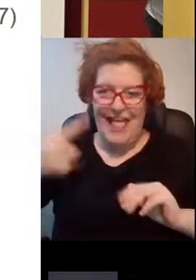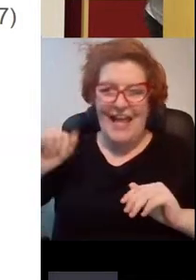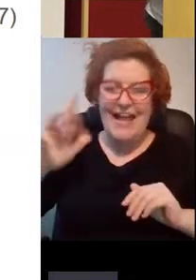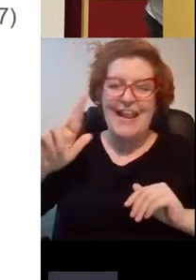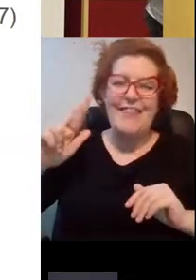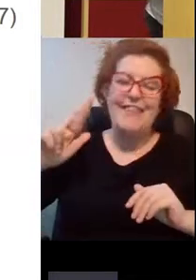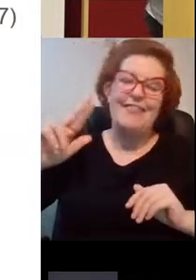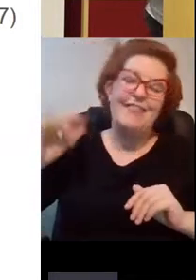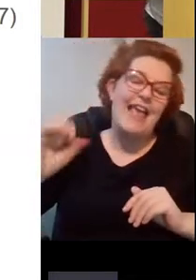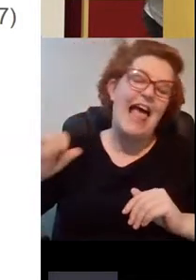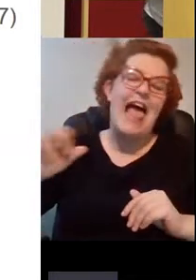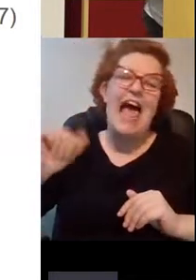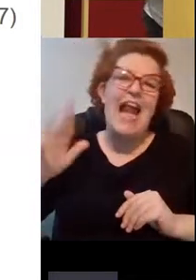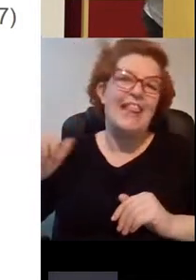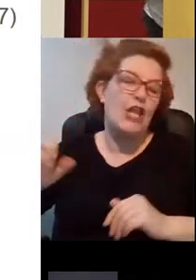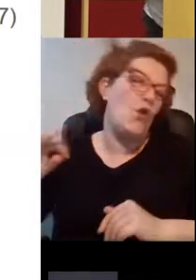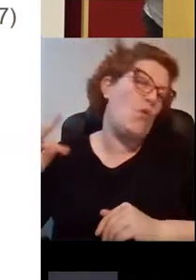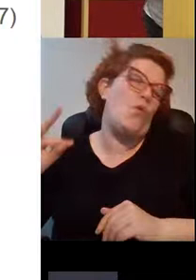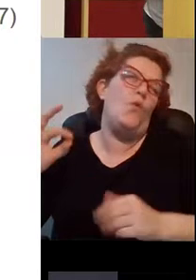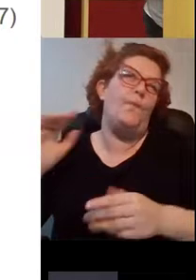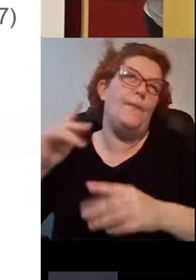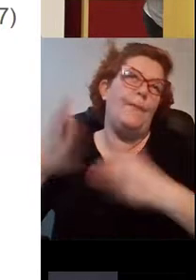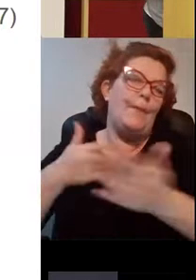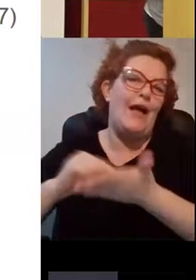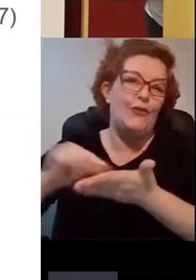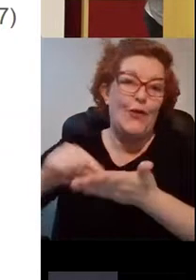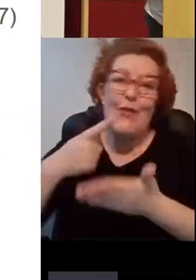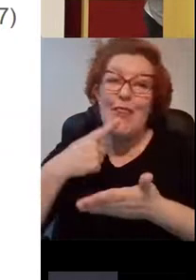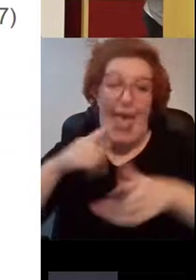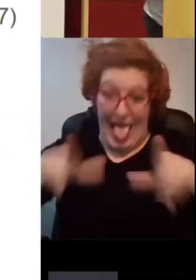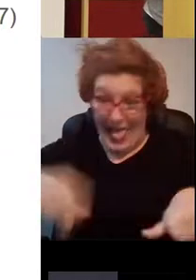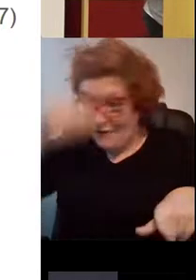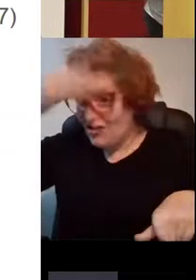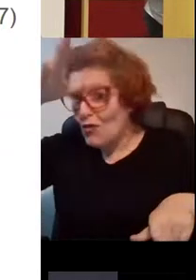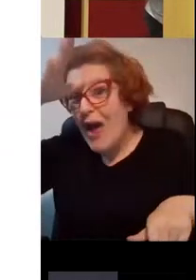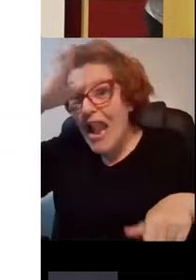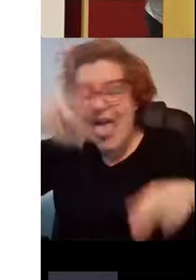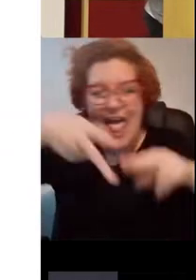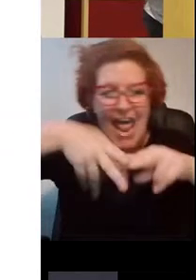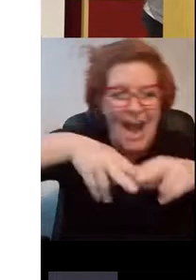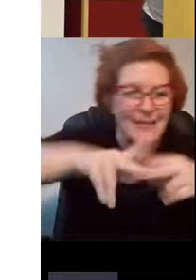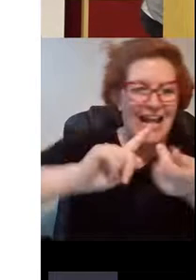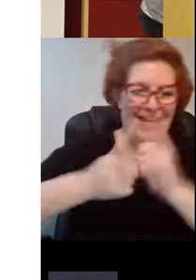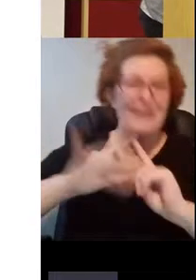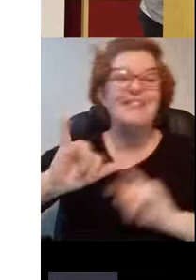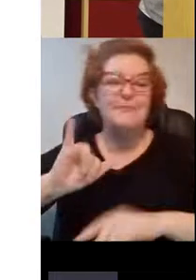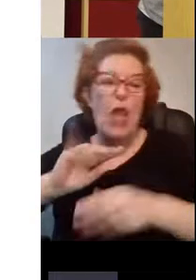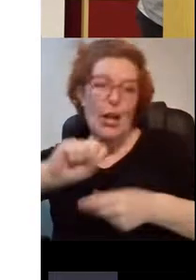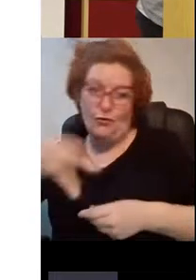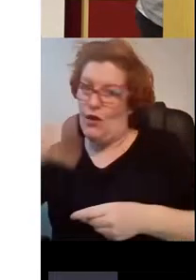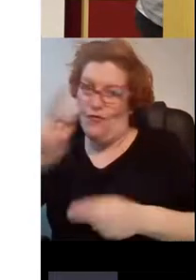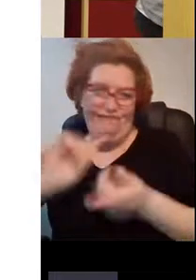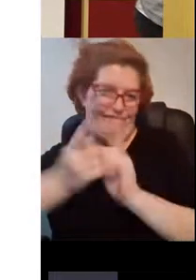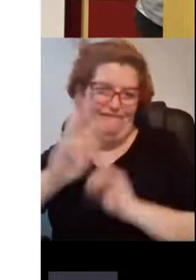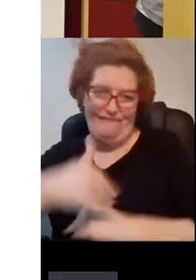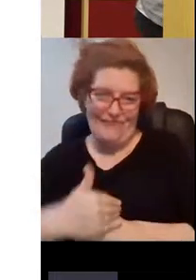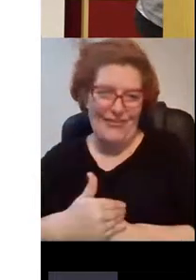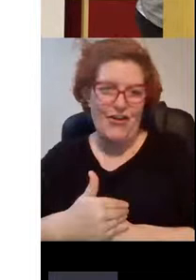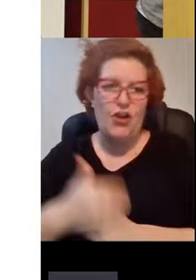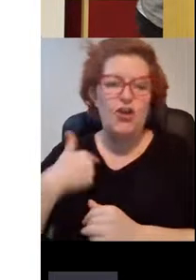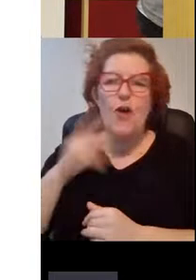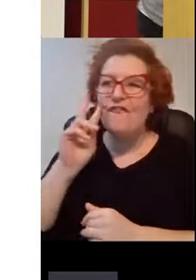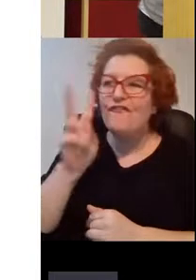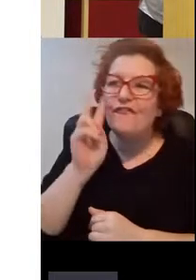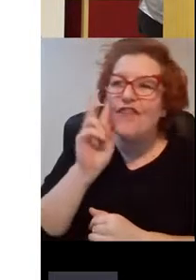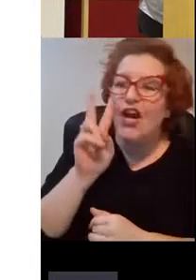en el entorno virtual el proceso y las herramientas cambian, pero los resultados no. ¿Qué observamos nosotros que cambió en el